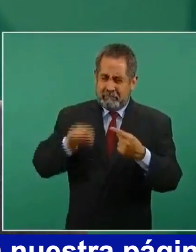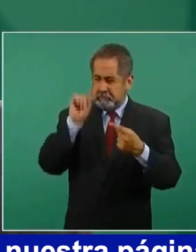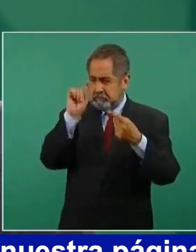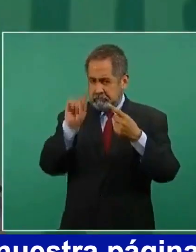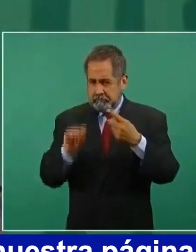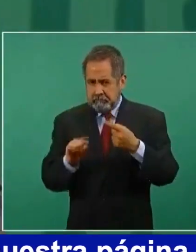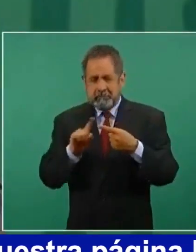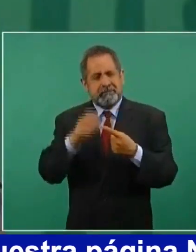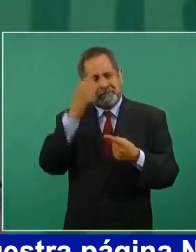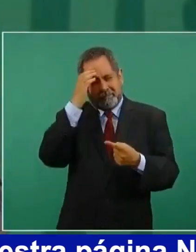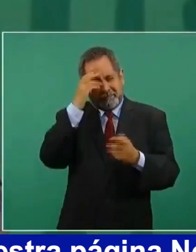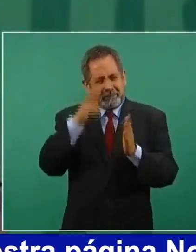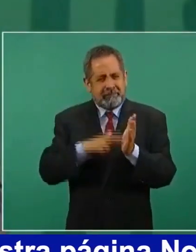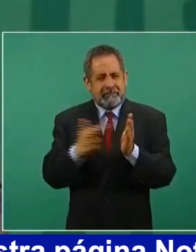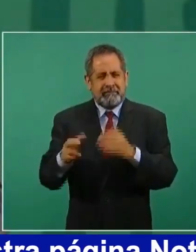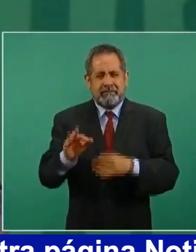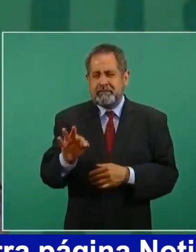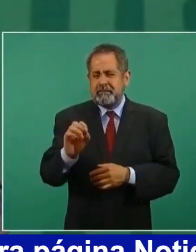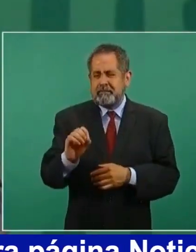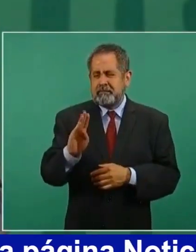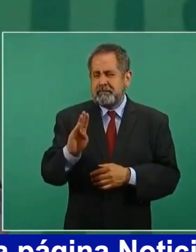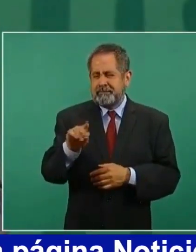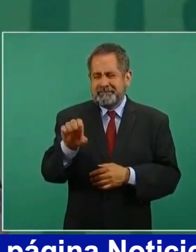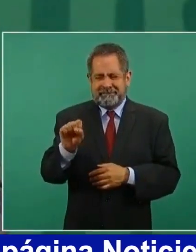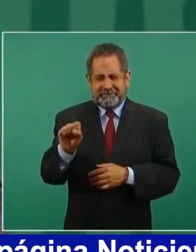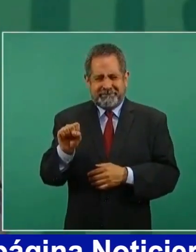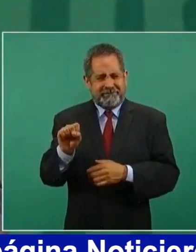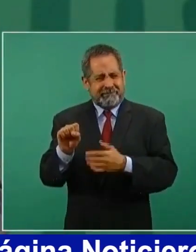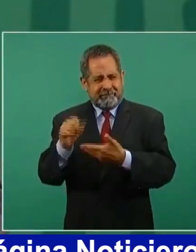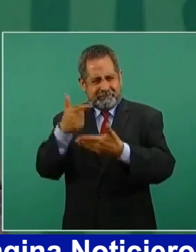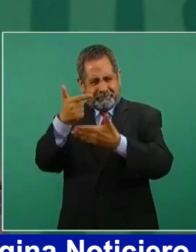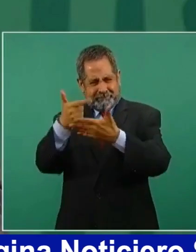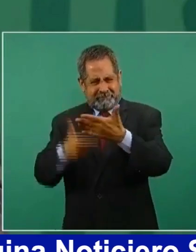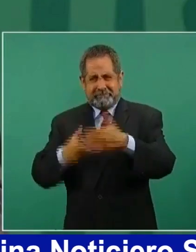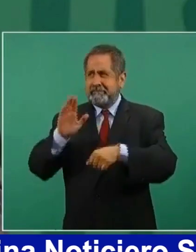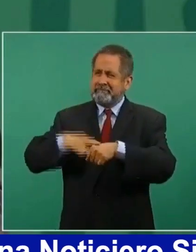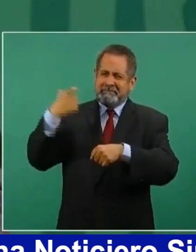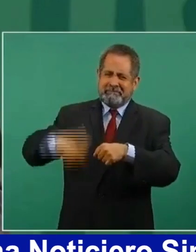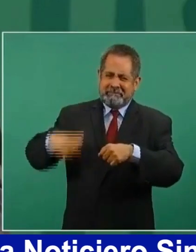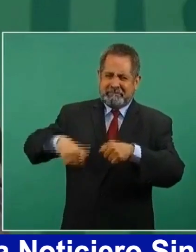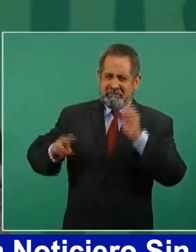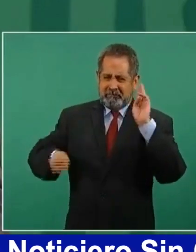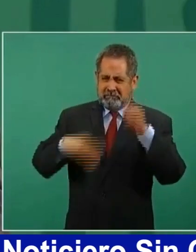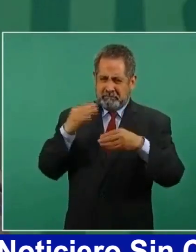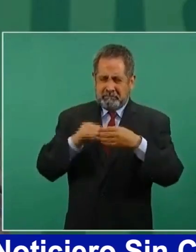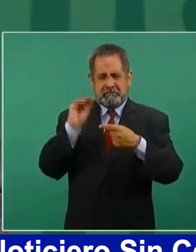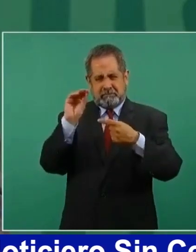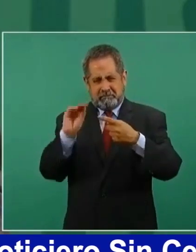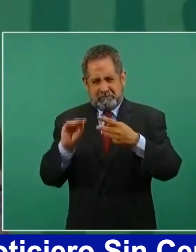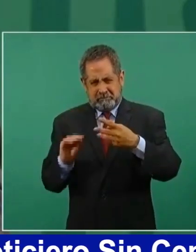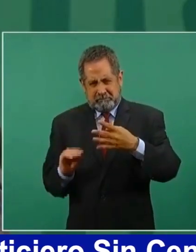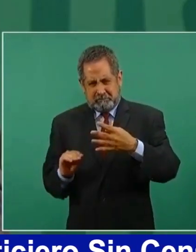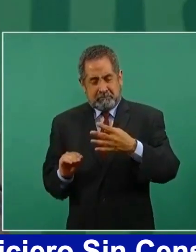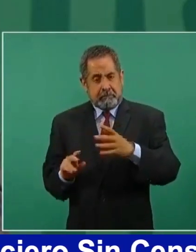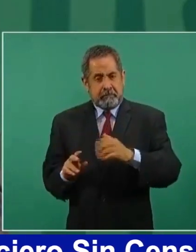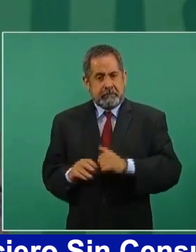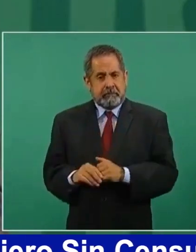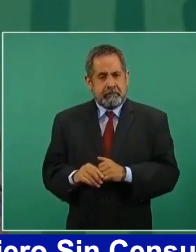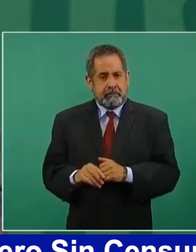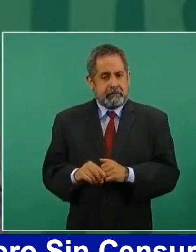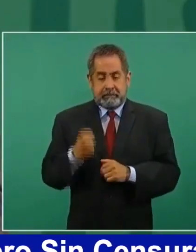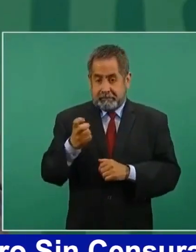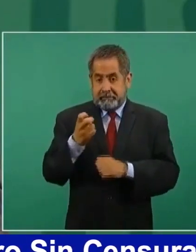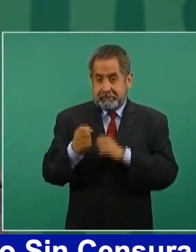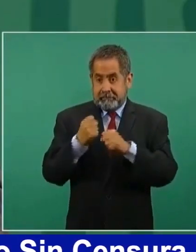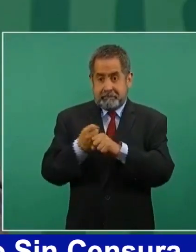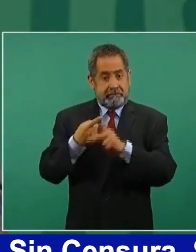de la revista Forbes, que publica esa lista año con año. Por cierto, la empezó a publicar ese